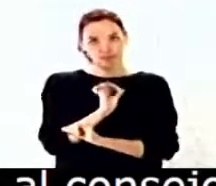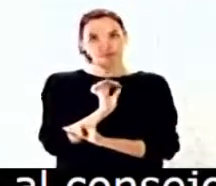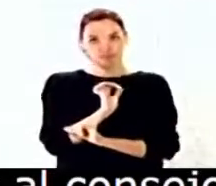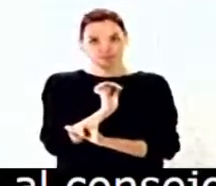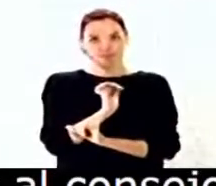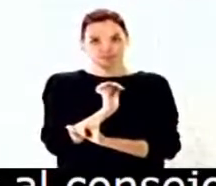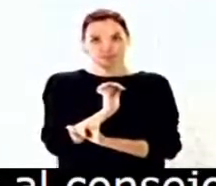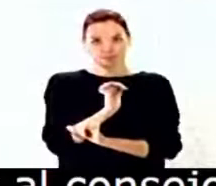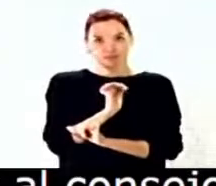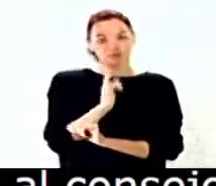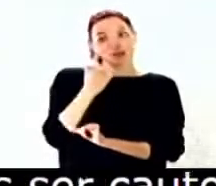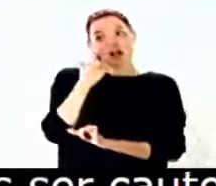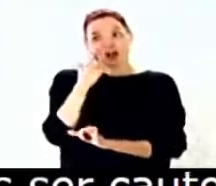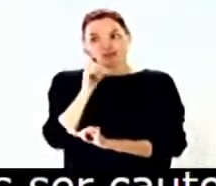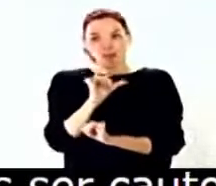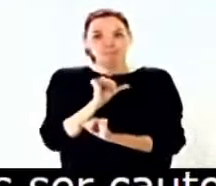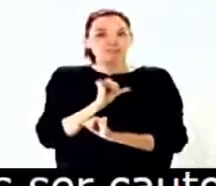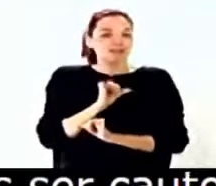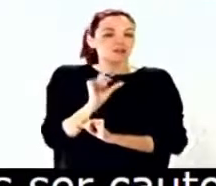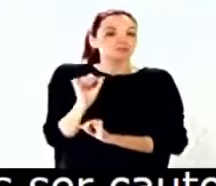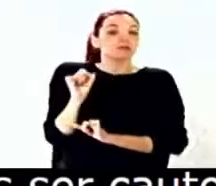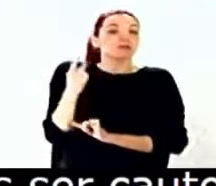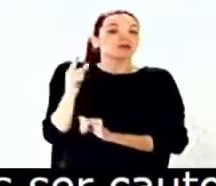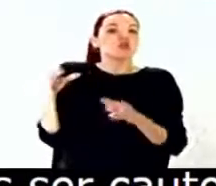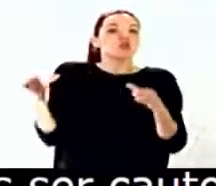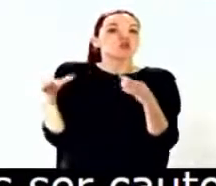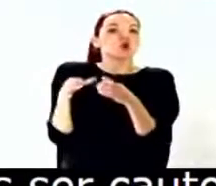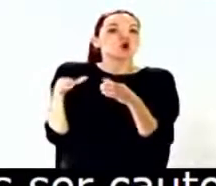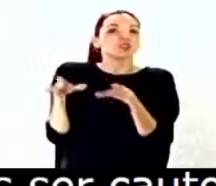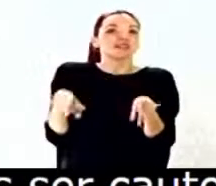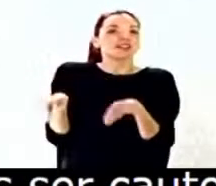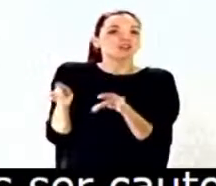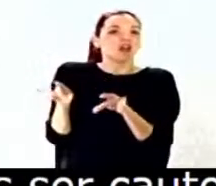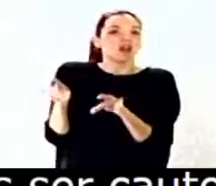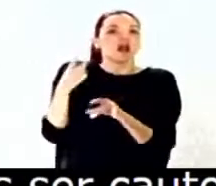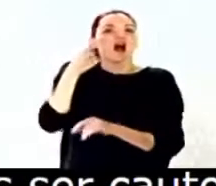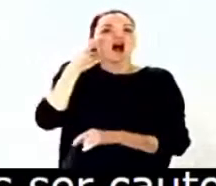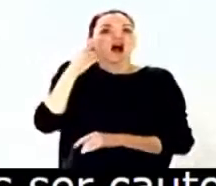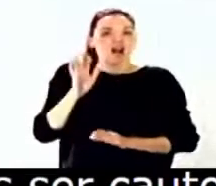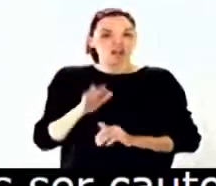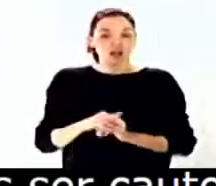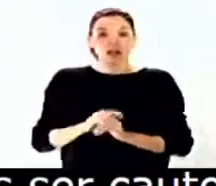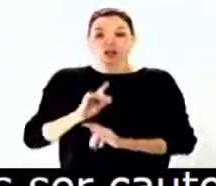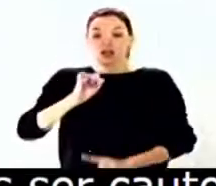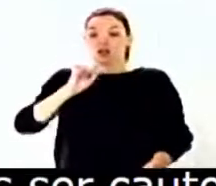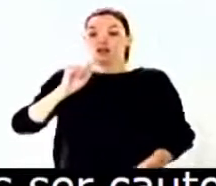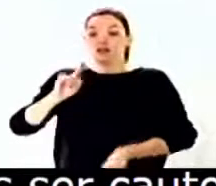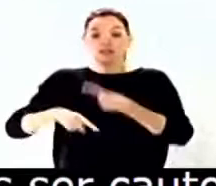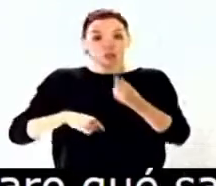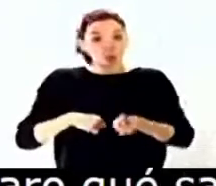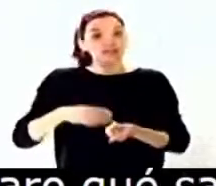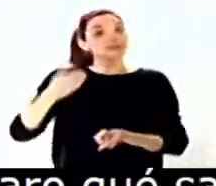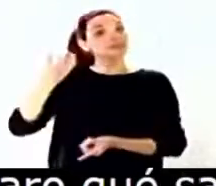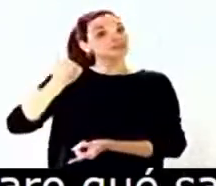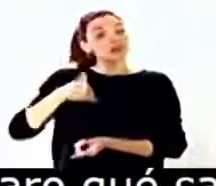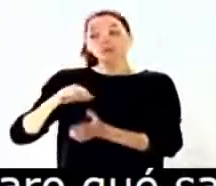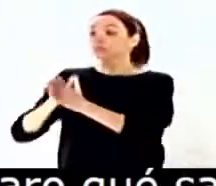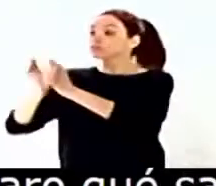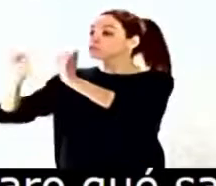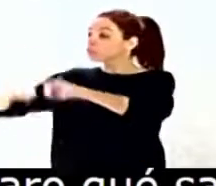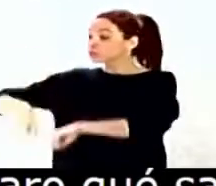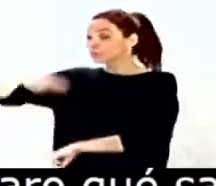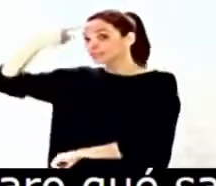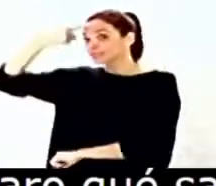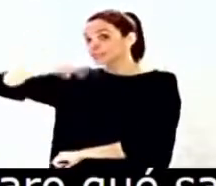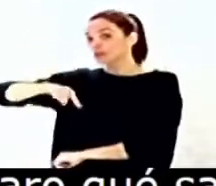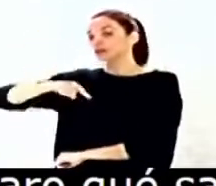cautos, vamos a esperar qué sale de ese Consejo Interterritorial y una vez que sepamos esos acuerdos, pues sería el momento